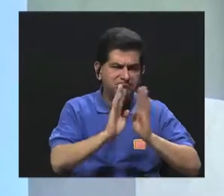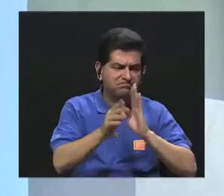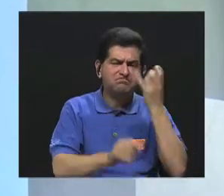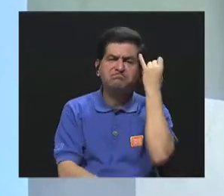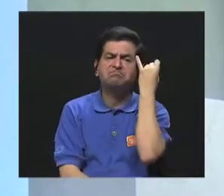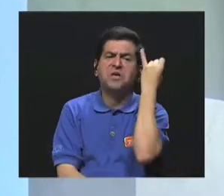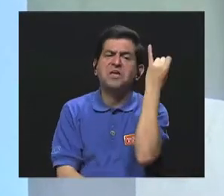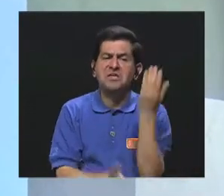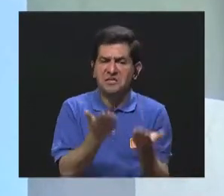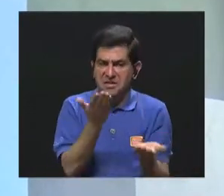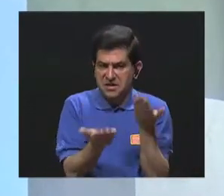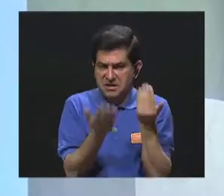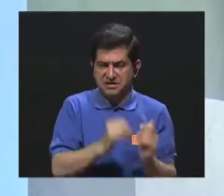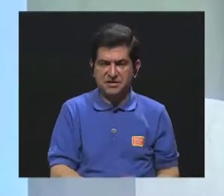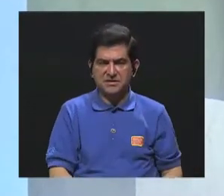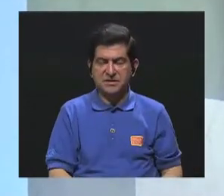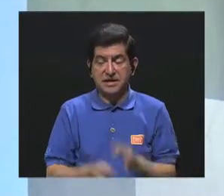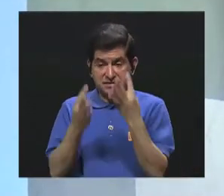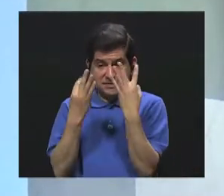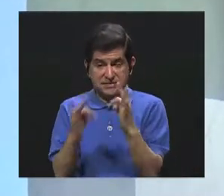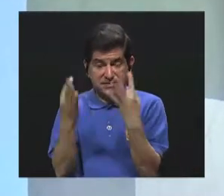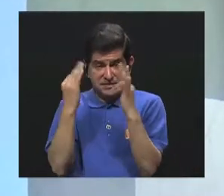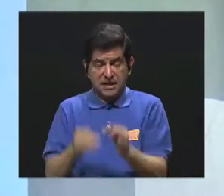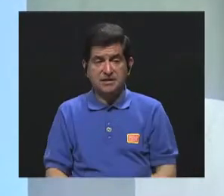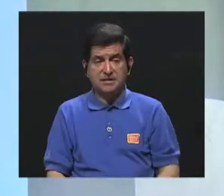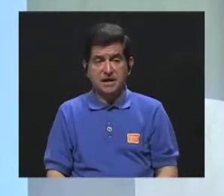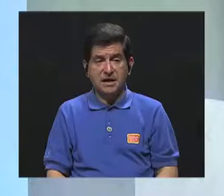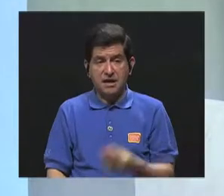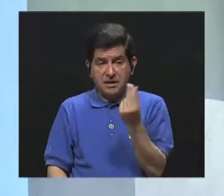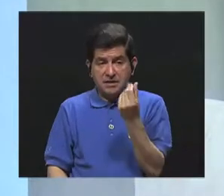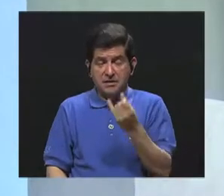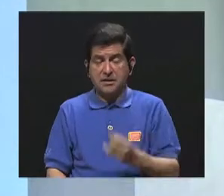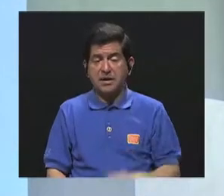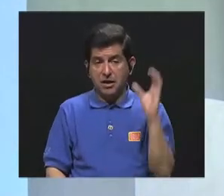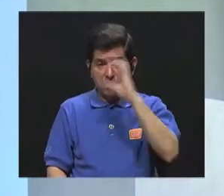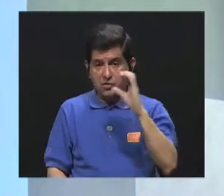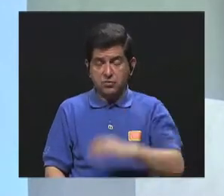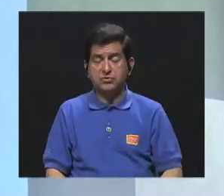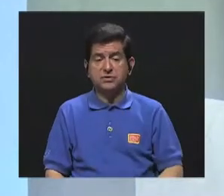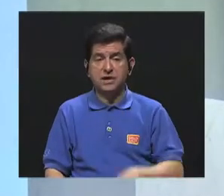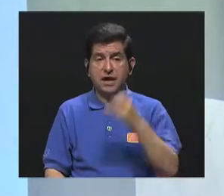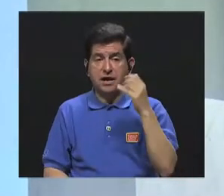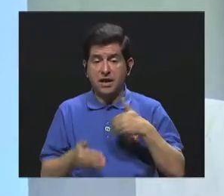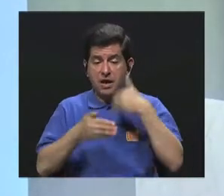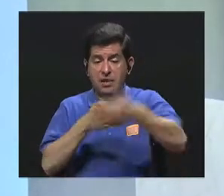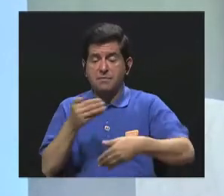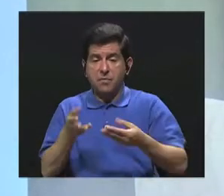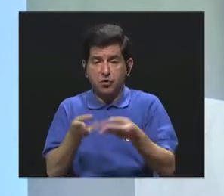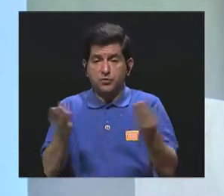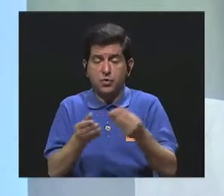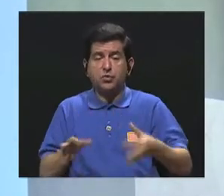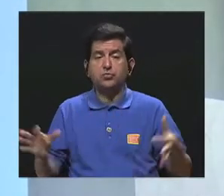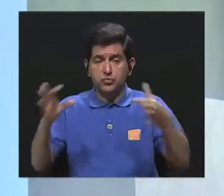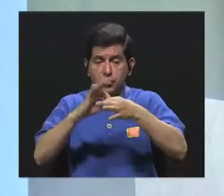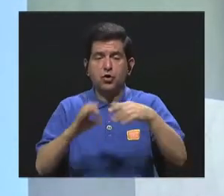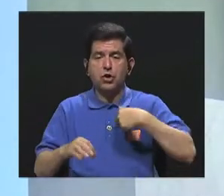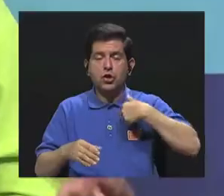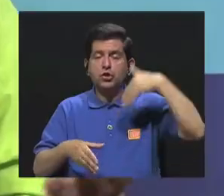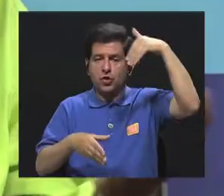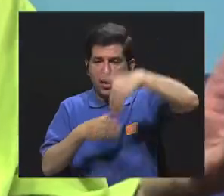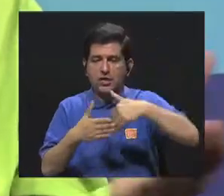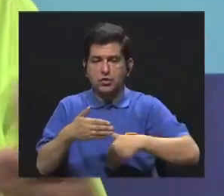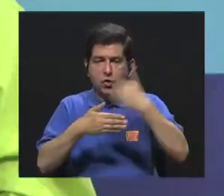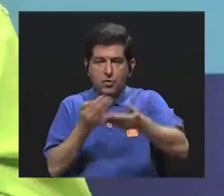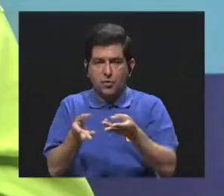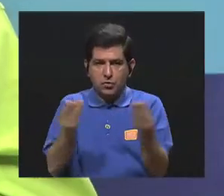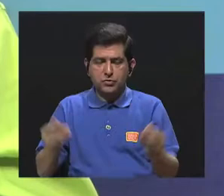idea de que intentáramos conseguir los fondos para terminarlo y hacer la postproducción juntas. Muy entonces bien. Yo me involucro en la postproducción. En